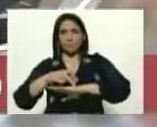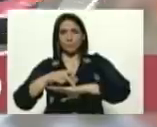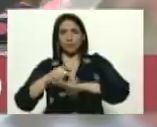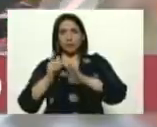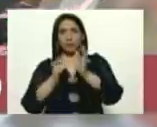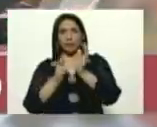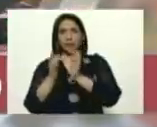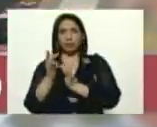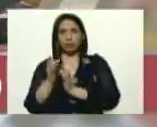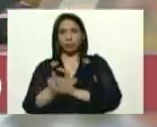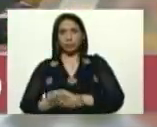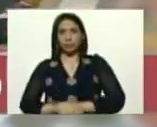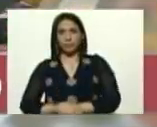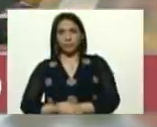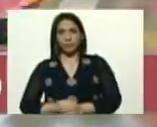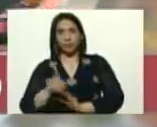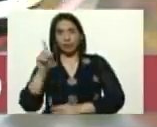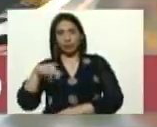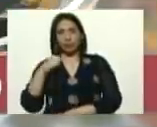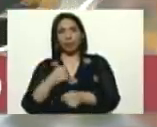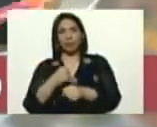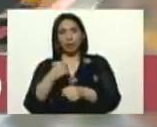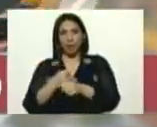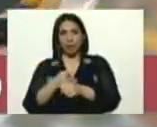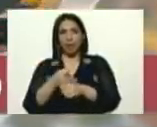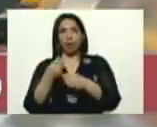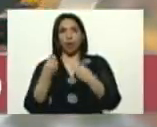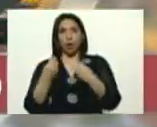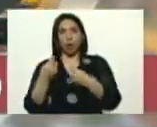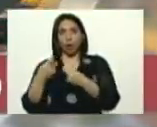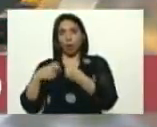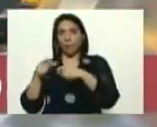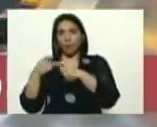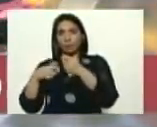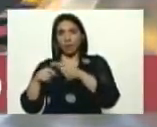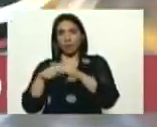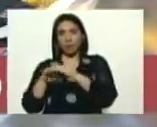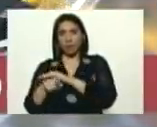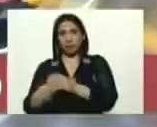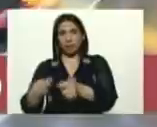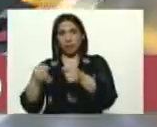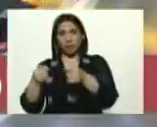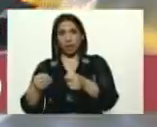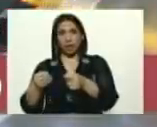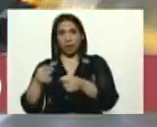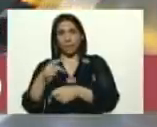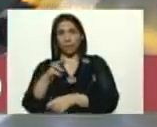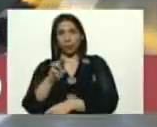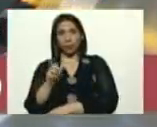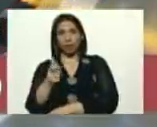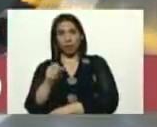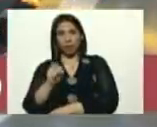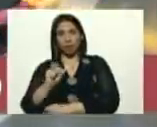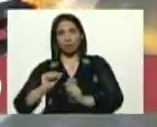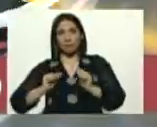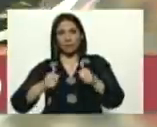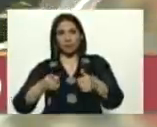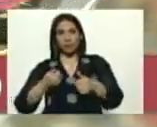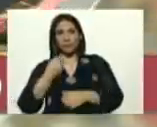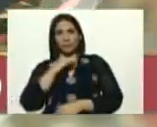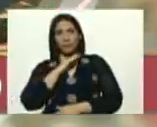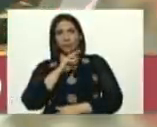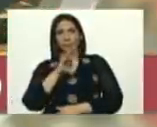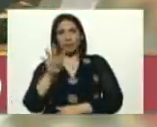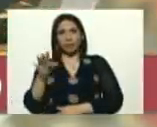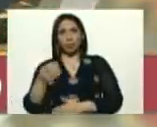Aranza. También trabajaba como comerciante en el mercado de las pulgas. Inició su enfermedad el